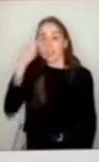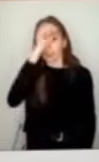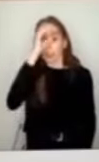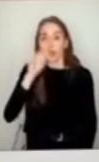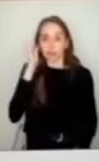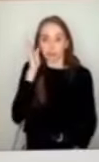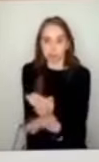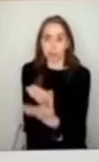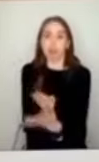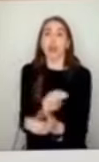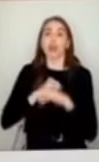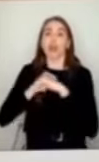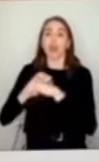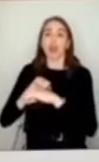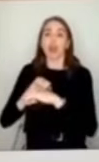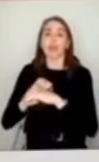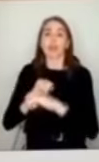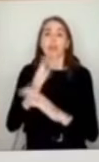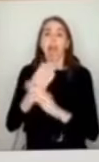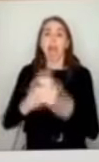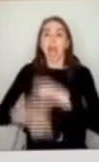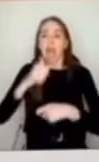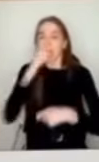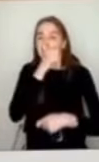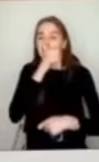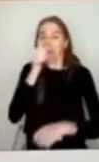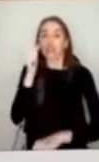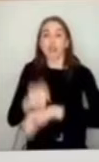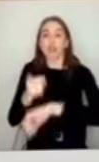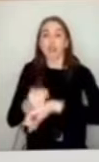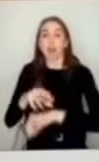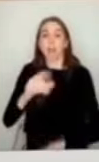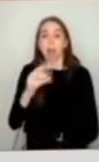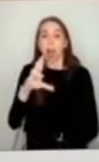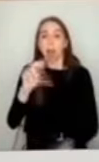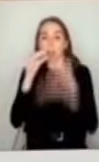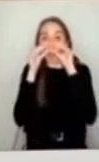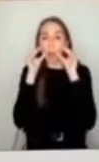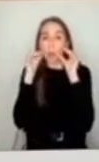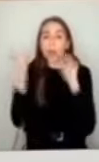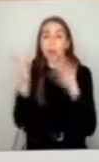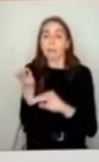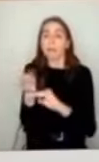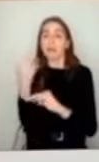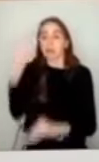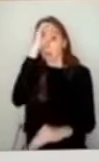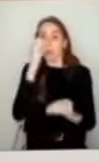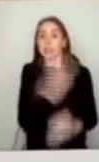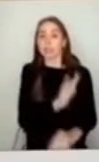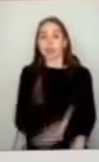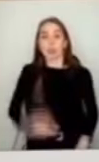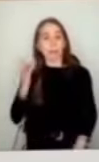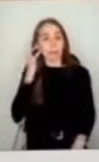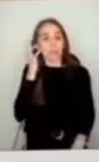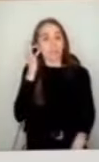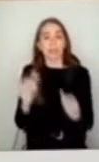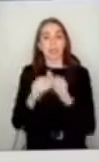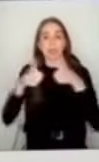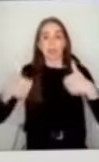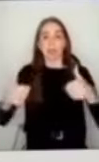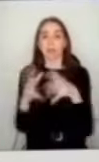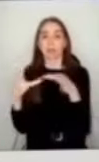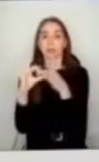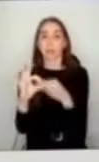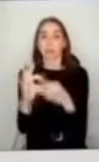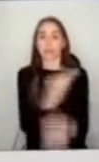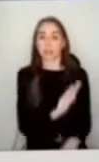contra el narcodictador Nicolás Maduro. Y presidenta, le pido también su postura sobre la mesa. Muchas gracias, presidente. Muchas